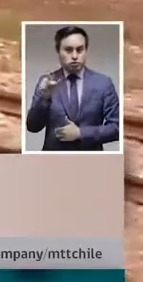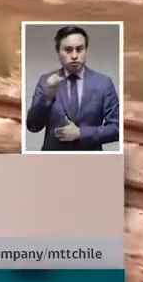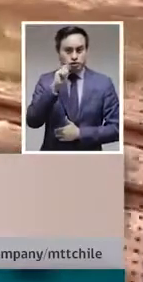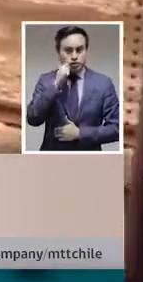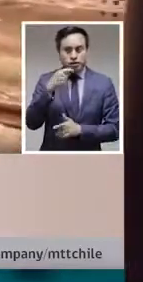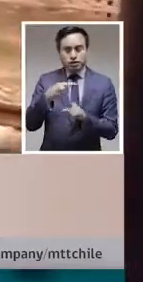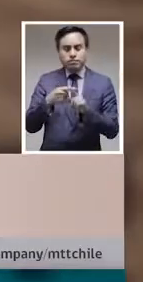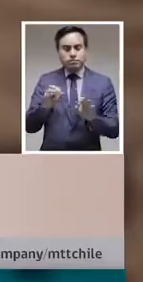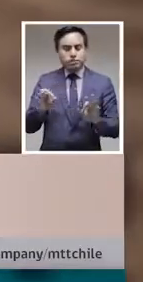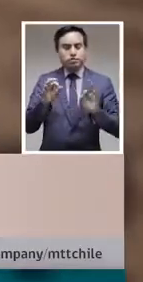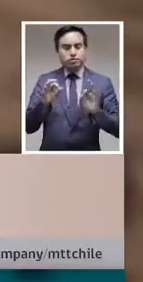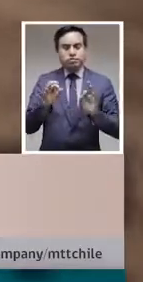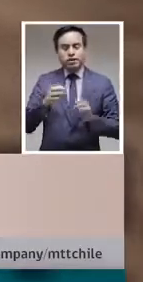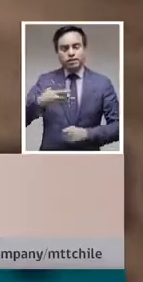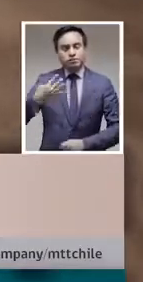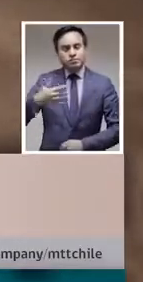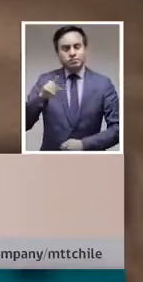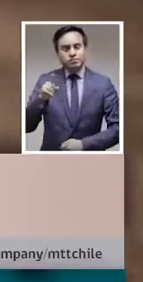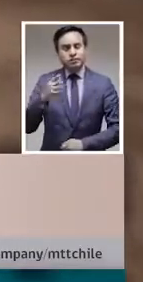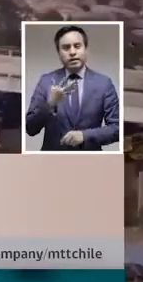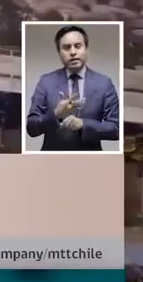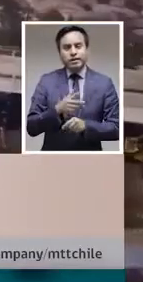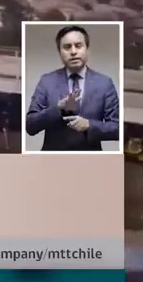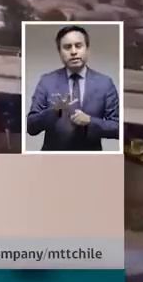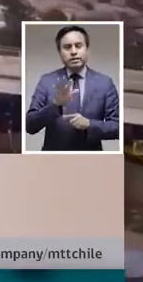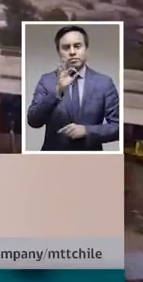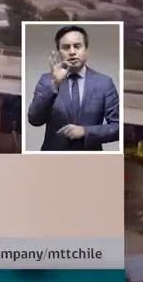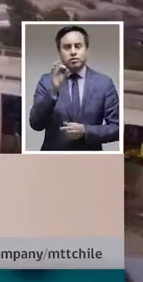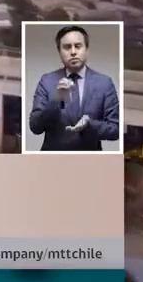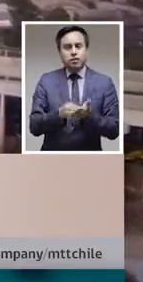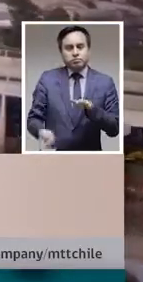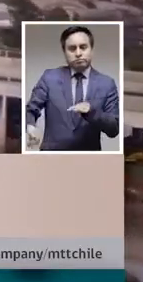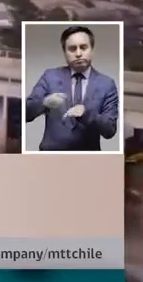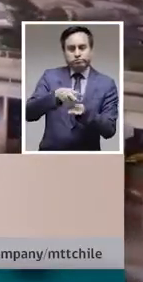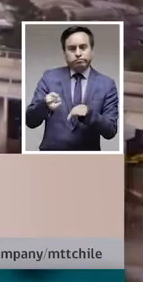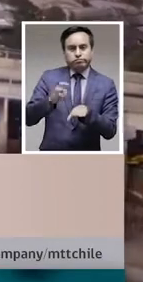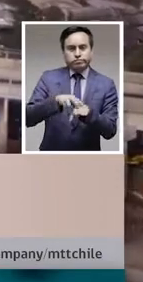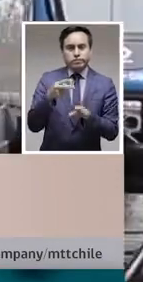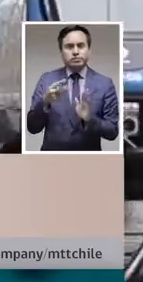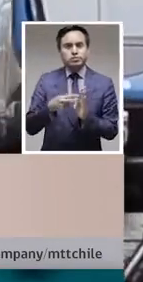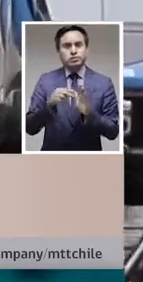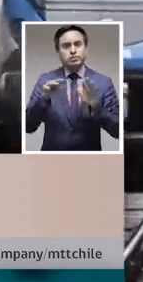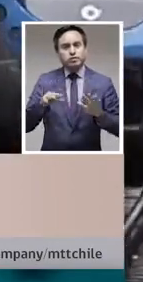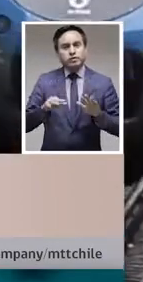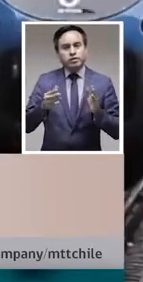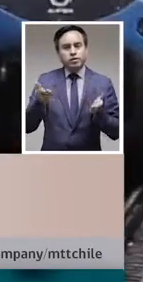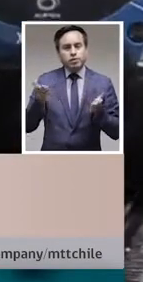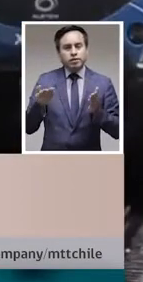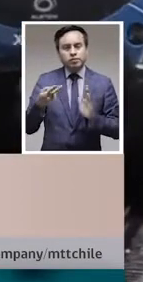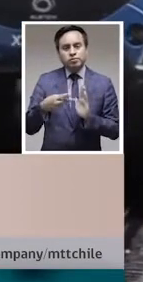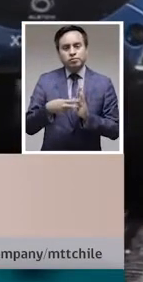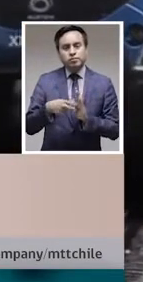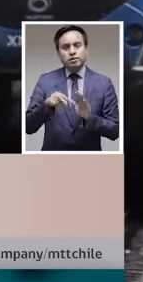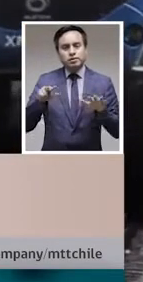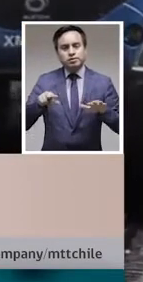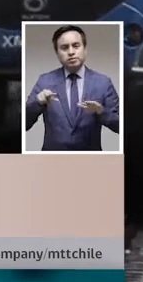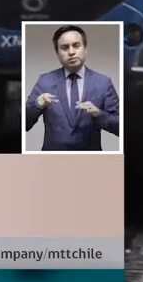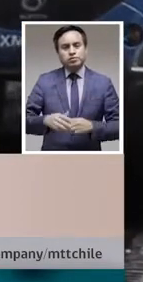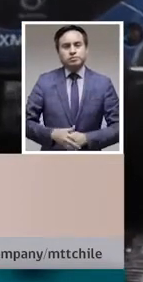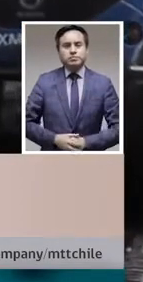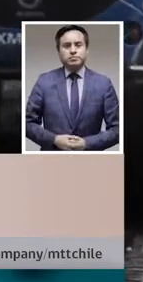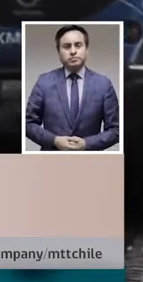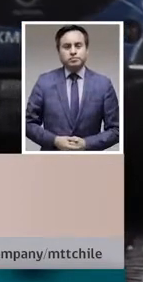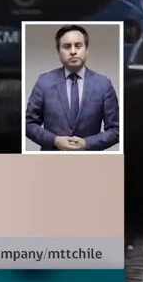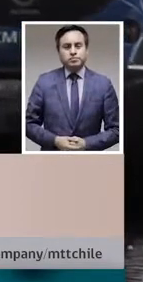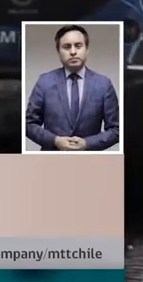un éxito muy grande. Hay 15% más de pasajeros en 2019 respecto a 2018.